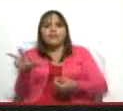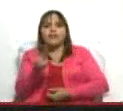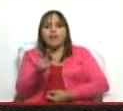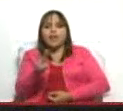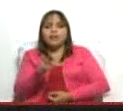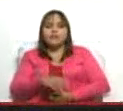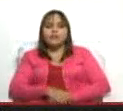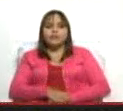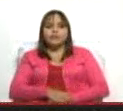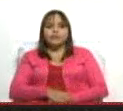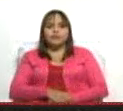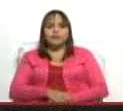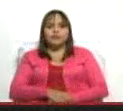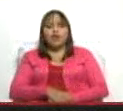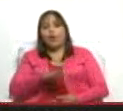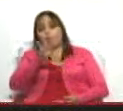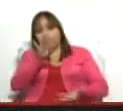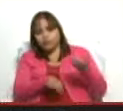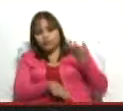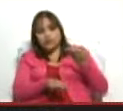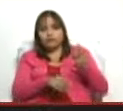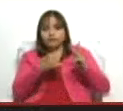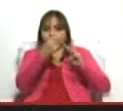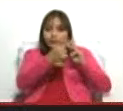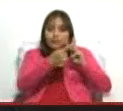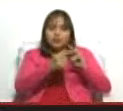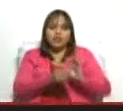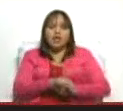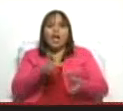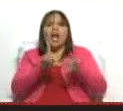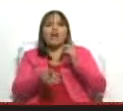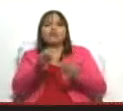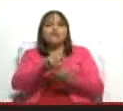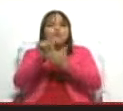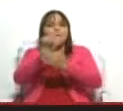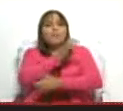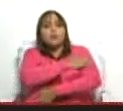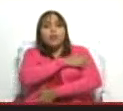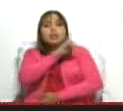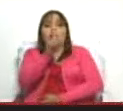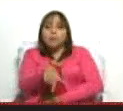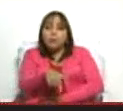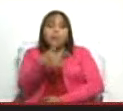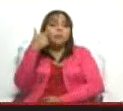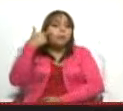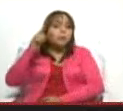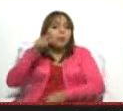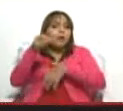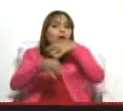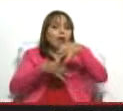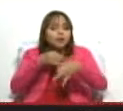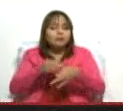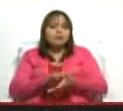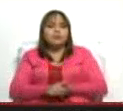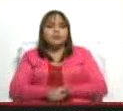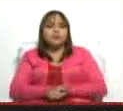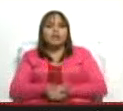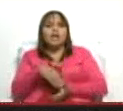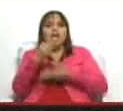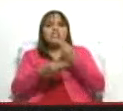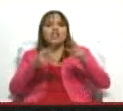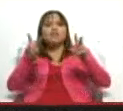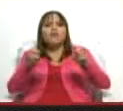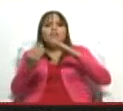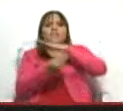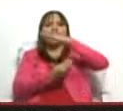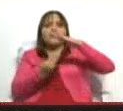al respecto. Y por último, algunos dirigentes de oposición también han manifestado la posibilidad de realizar unas nuevas